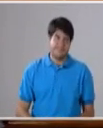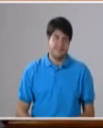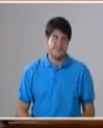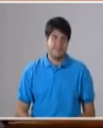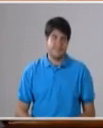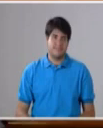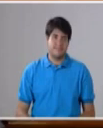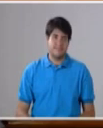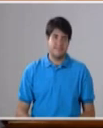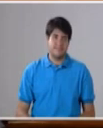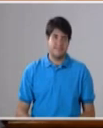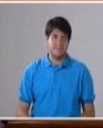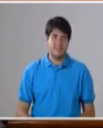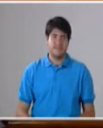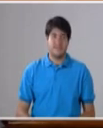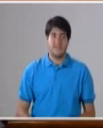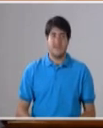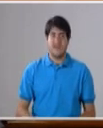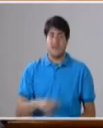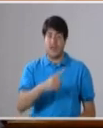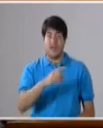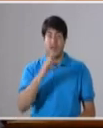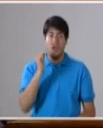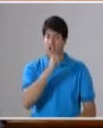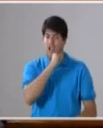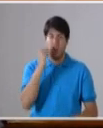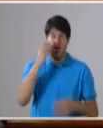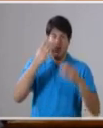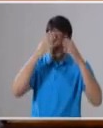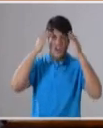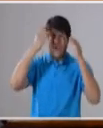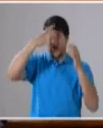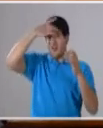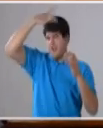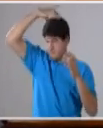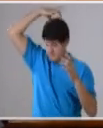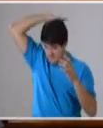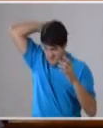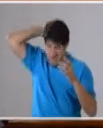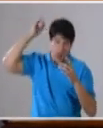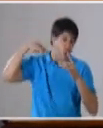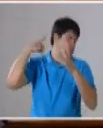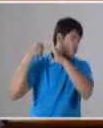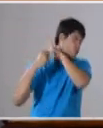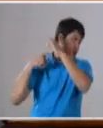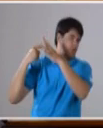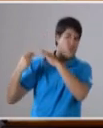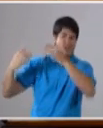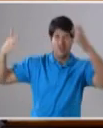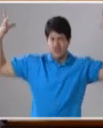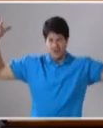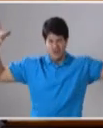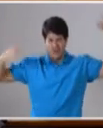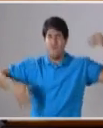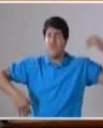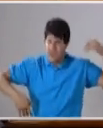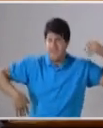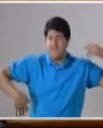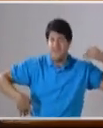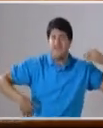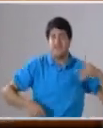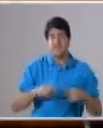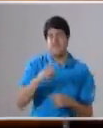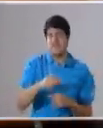Y el cuate pelado, puro mohicano. Y otro con una gran trenza. Y otro con un sombrerón. Al hermano, dice uno, solo falta la